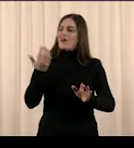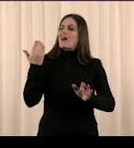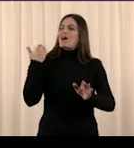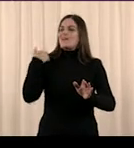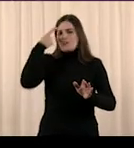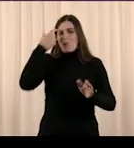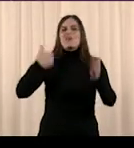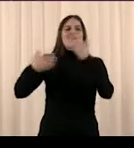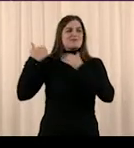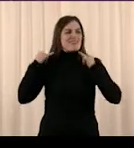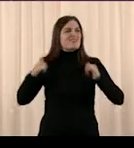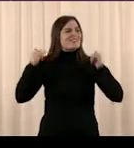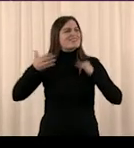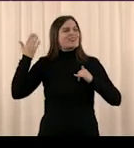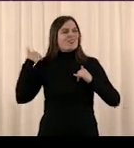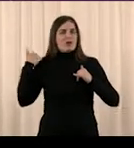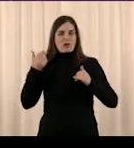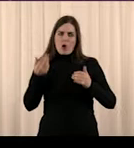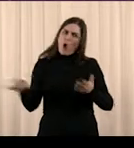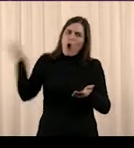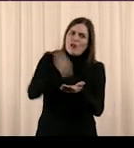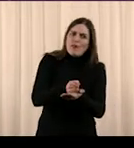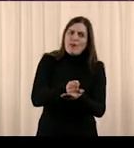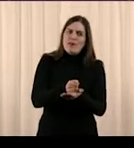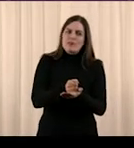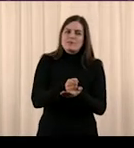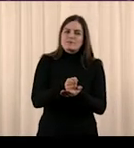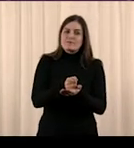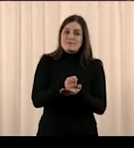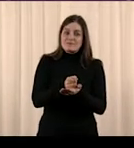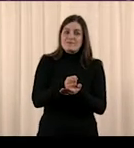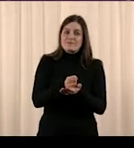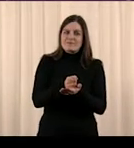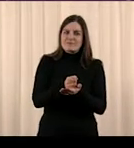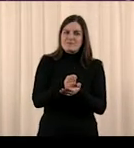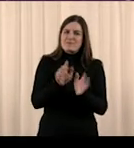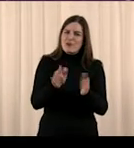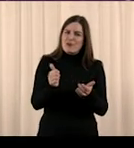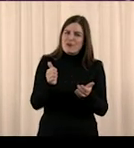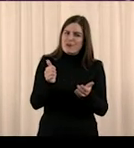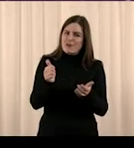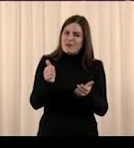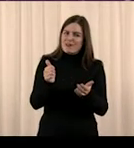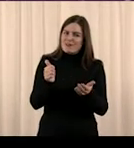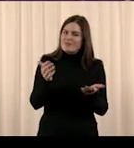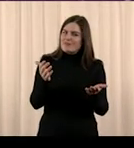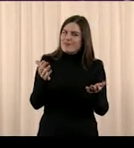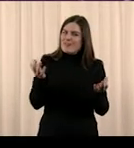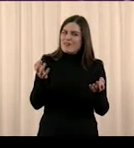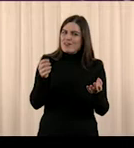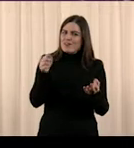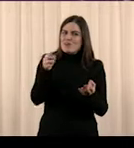Caramba, qué divertido fue. Hagámoslo de nuevo. Pero esto es lo que implica estar